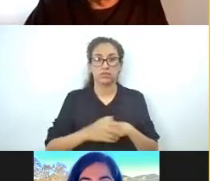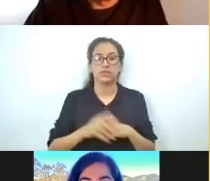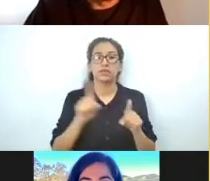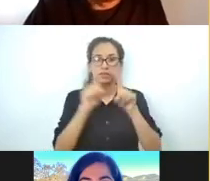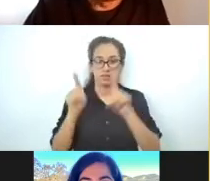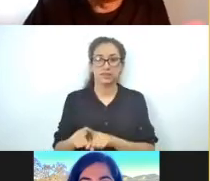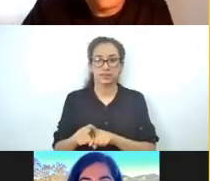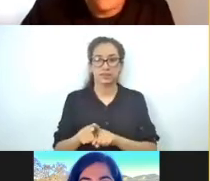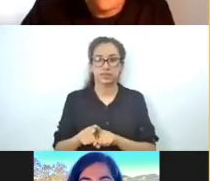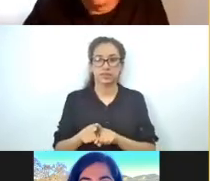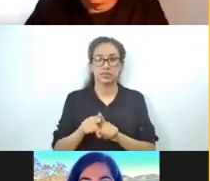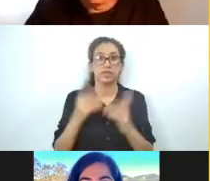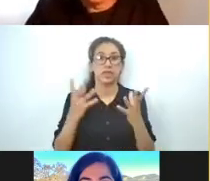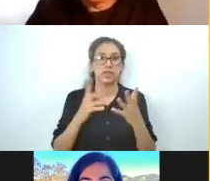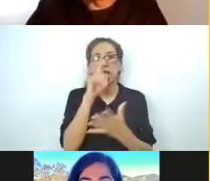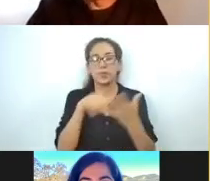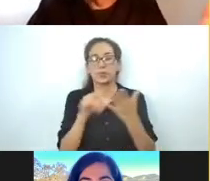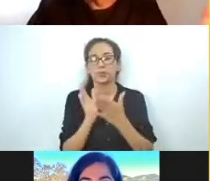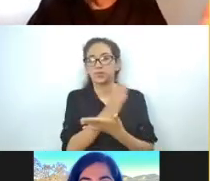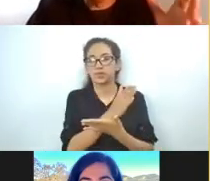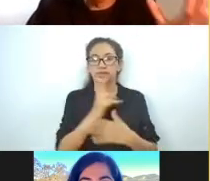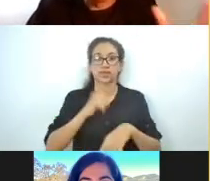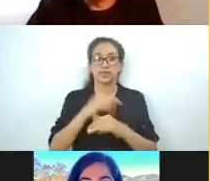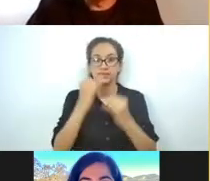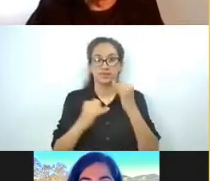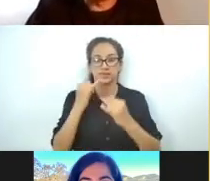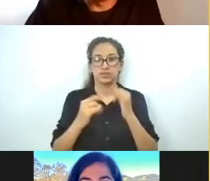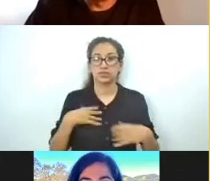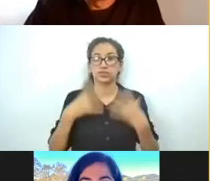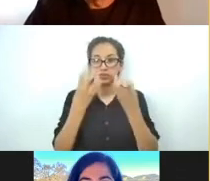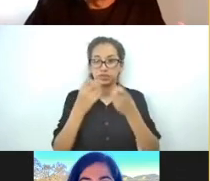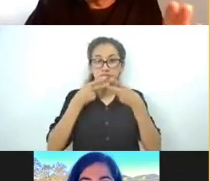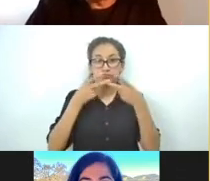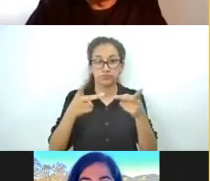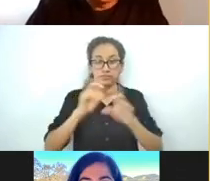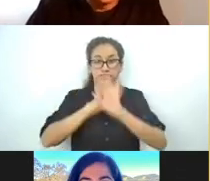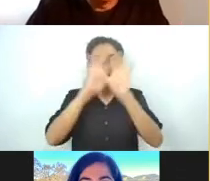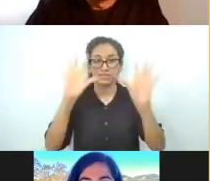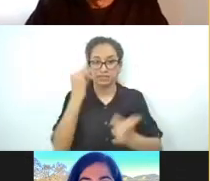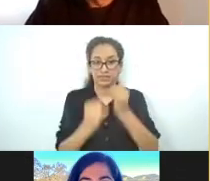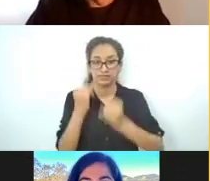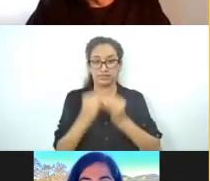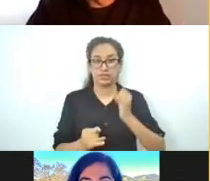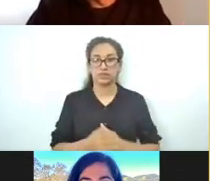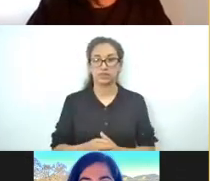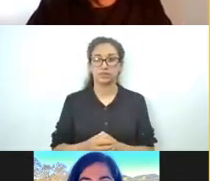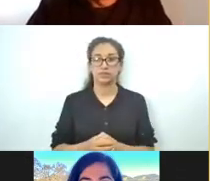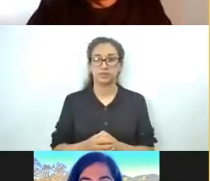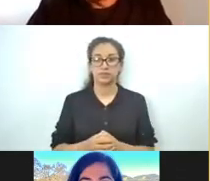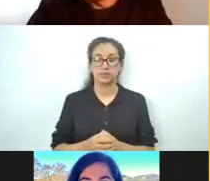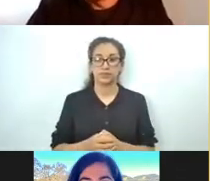pues, para esta charla, que ya creo que va acabando, quiero dejar el mensaje, unos mensajes finales, en el